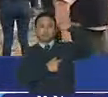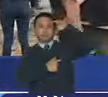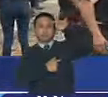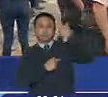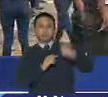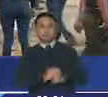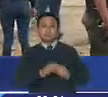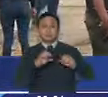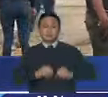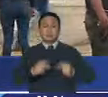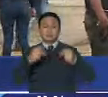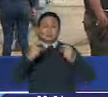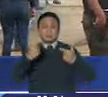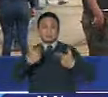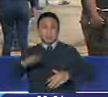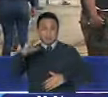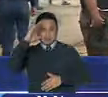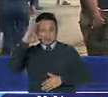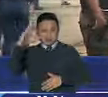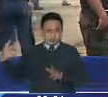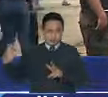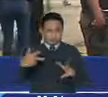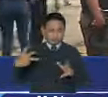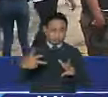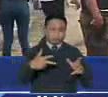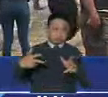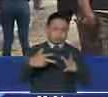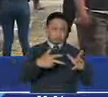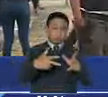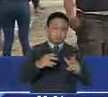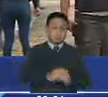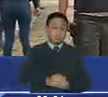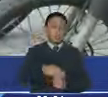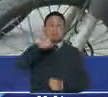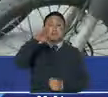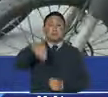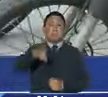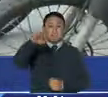Inmediatamente se desplegó un operativo por este sector de la ciudad y también por Mapasingue Este,